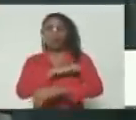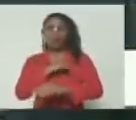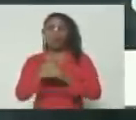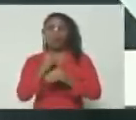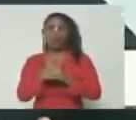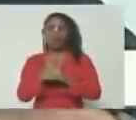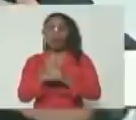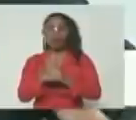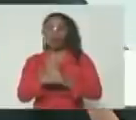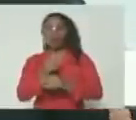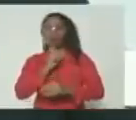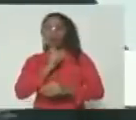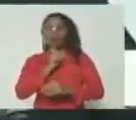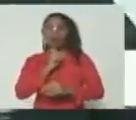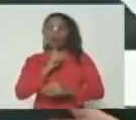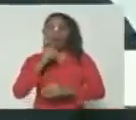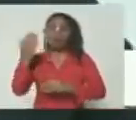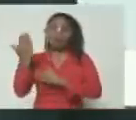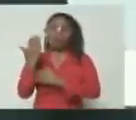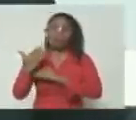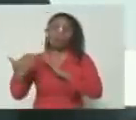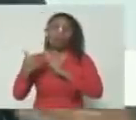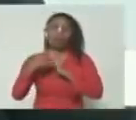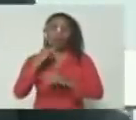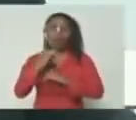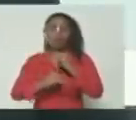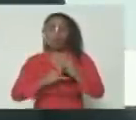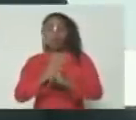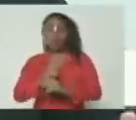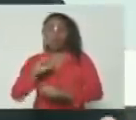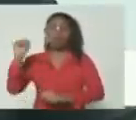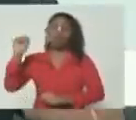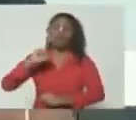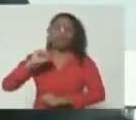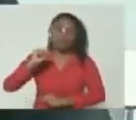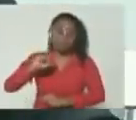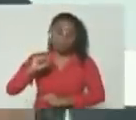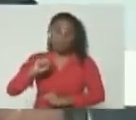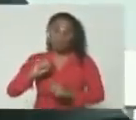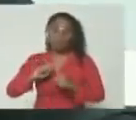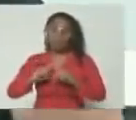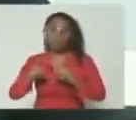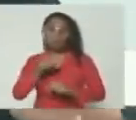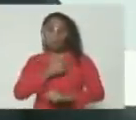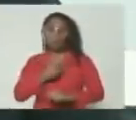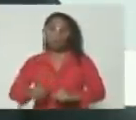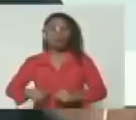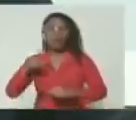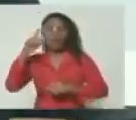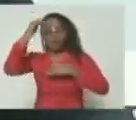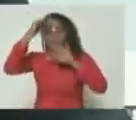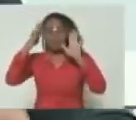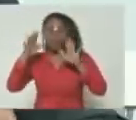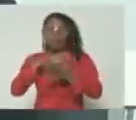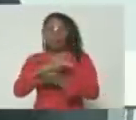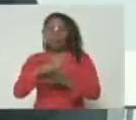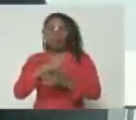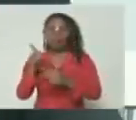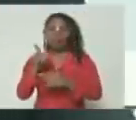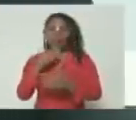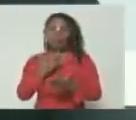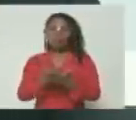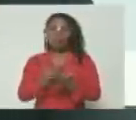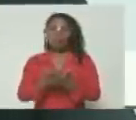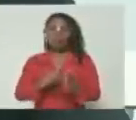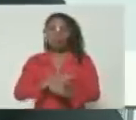a una presión de sanciones internacionales terribles, eso es cierto. Pero, presidente, hay que atender el problema. Y una propuesta en concreto